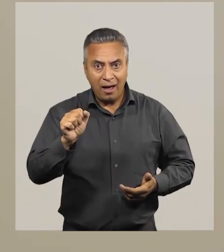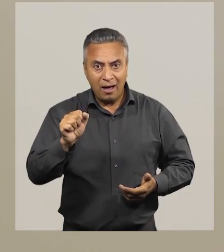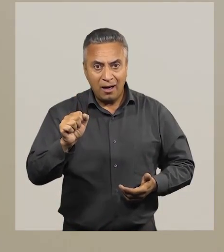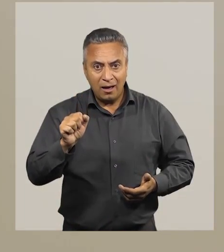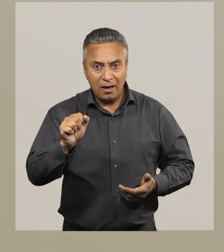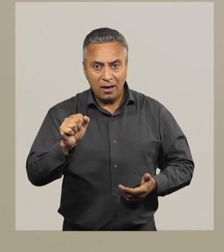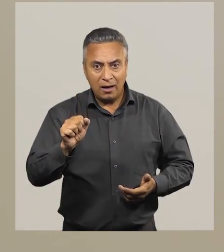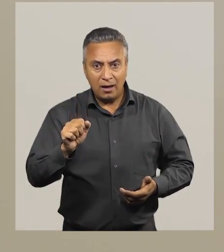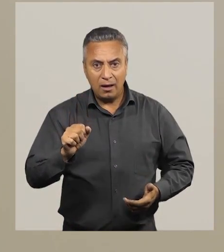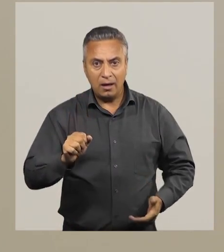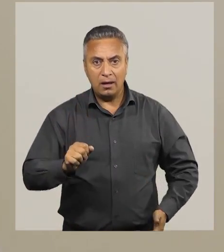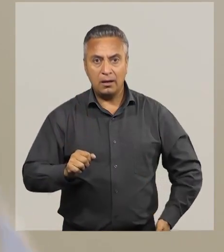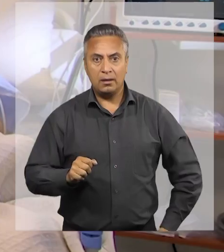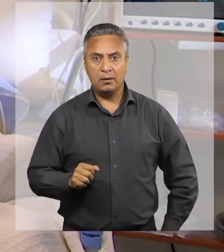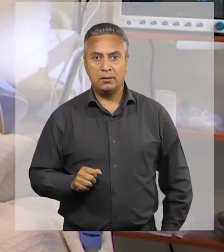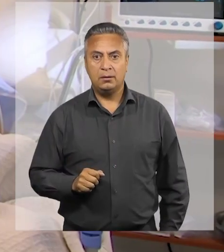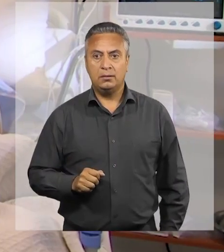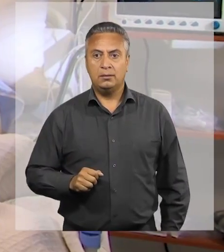¿Rita?